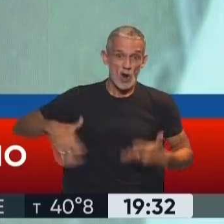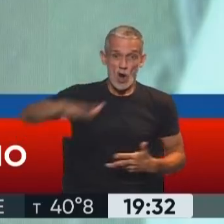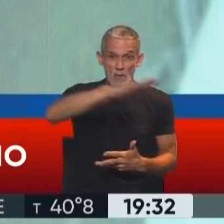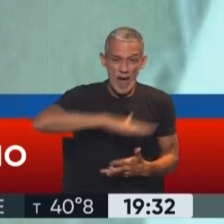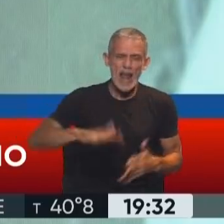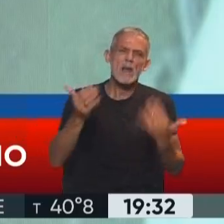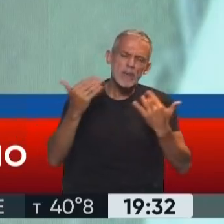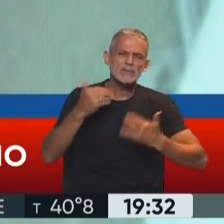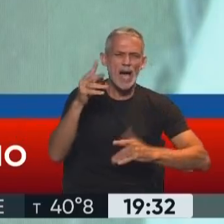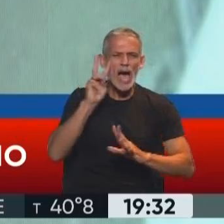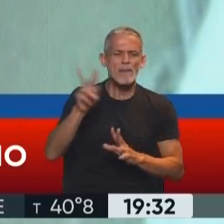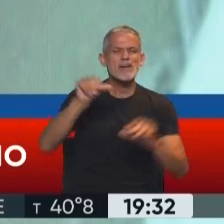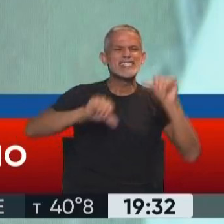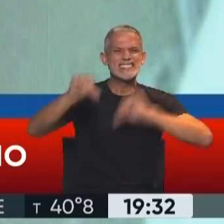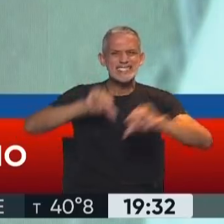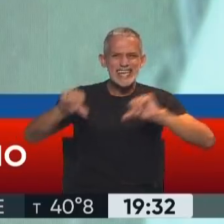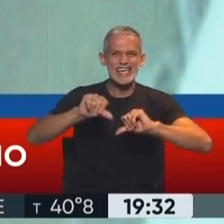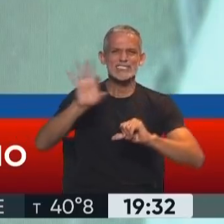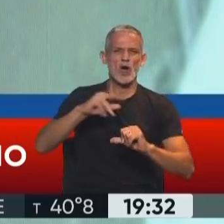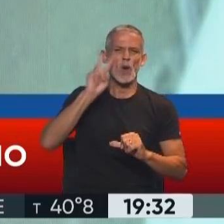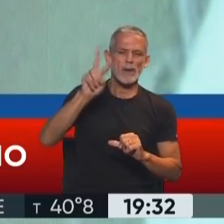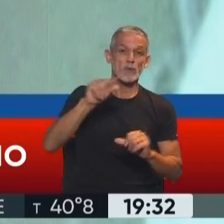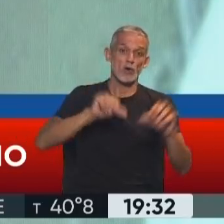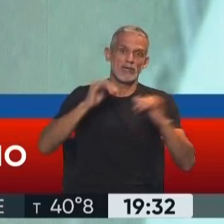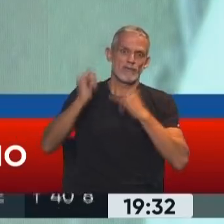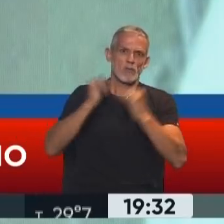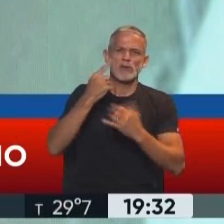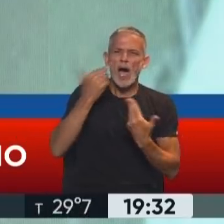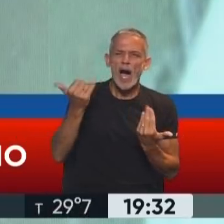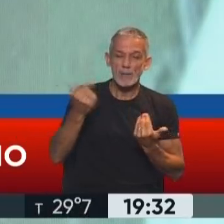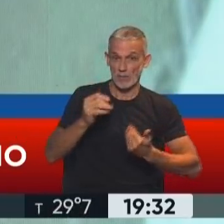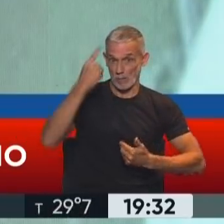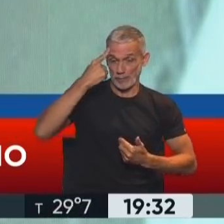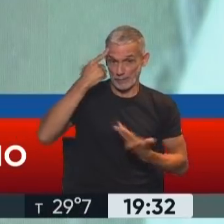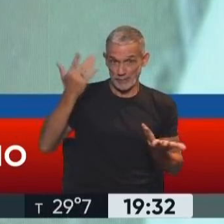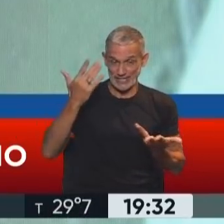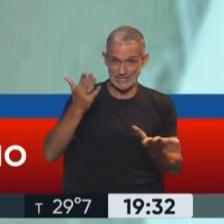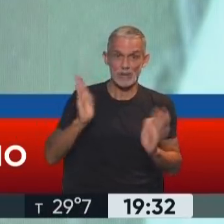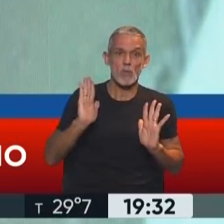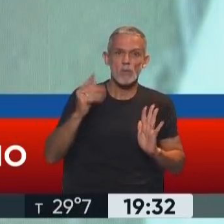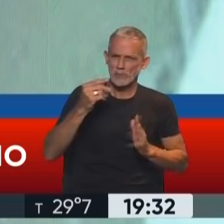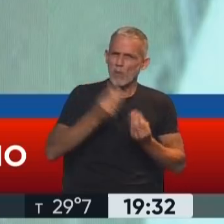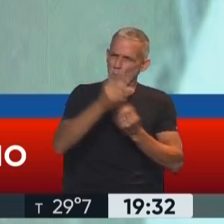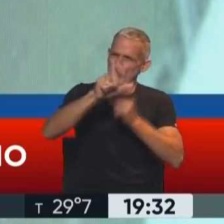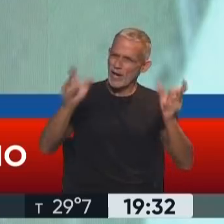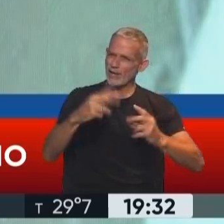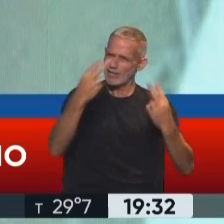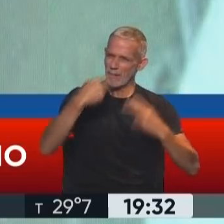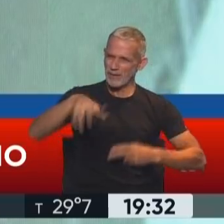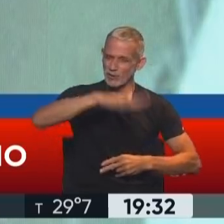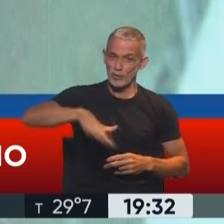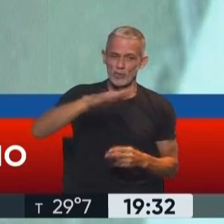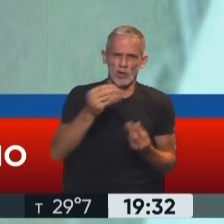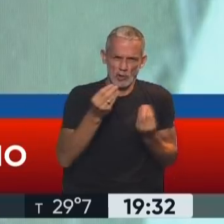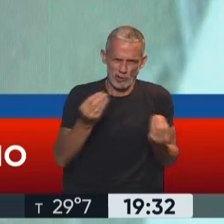bueno, escuchamos a la ciencia o orbitamos la información de la ciencia, pero lo primero que se viene a la mente, capaz a mucha gente que está viendo ahora en este momento, es